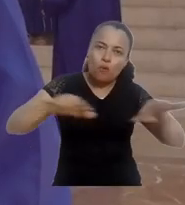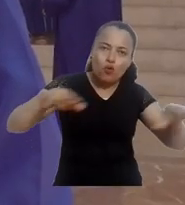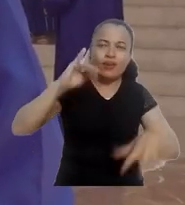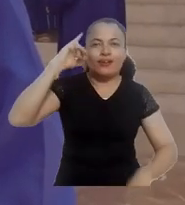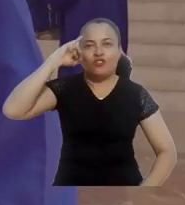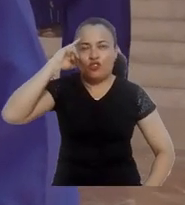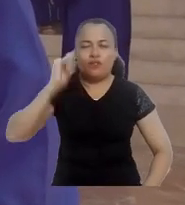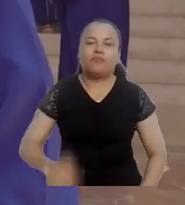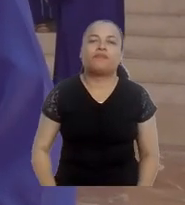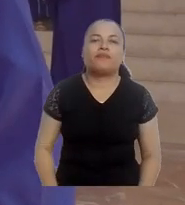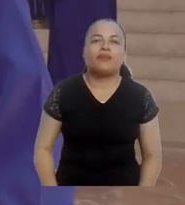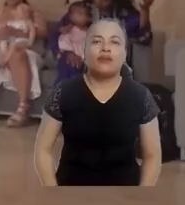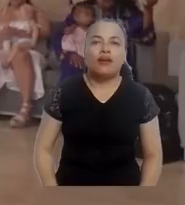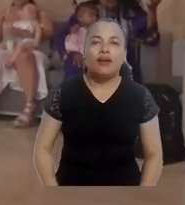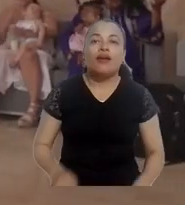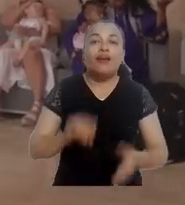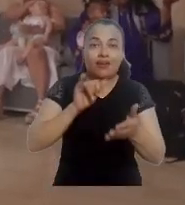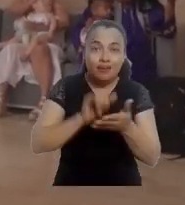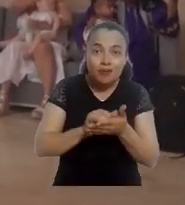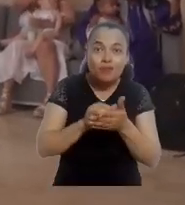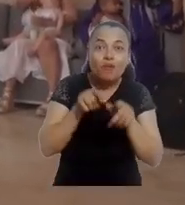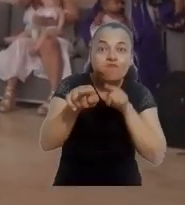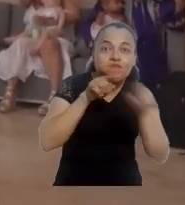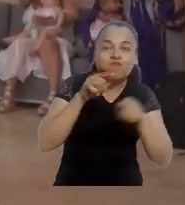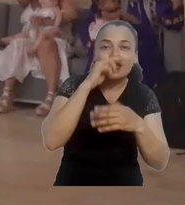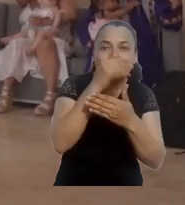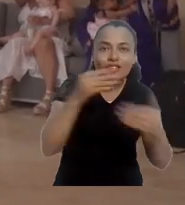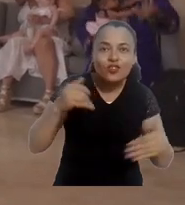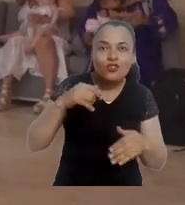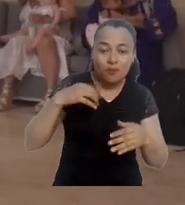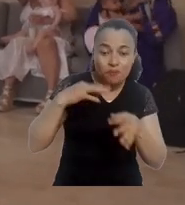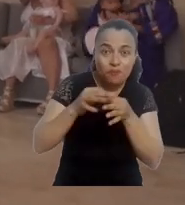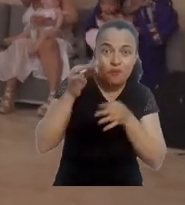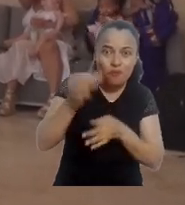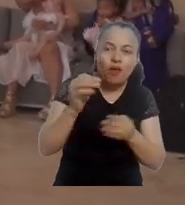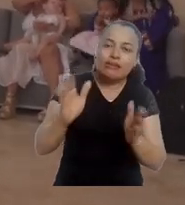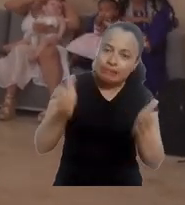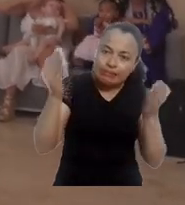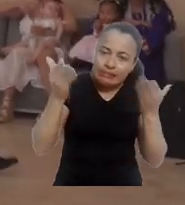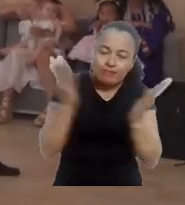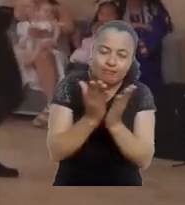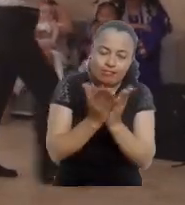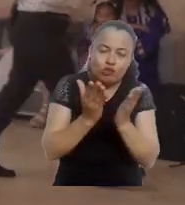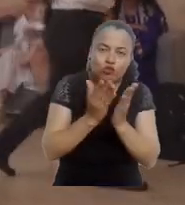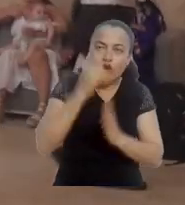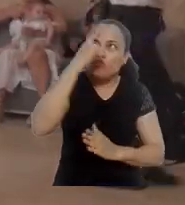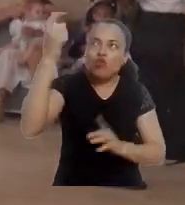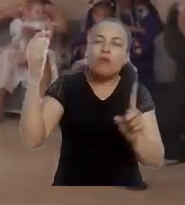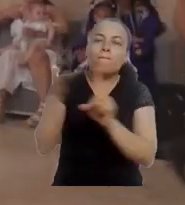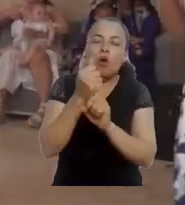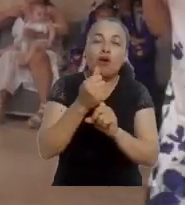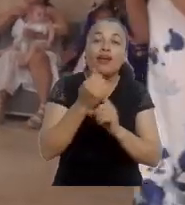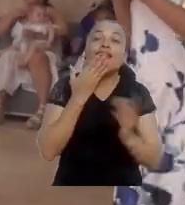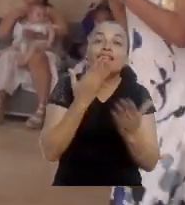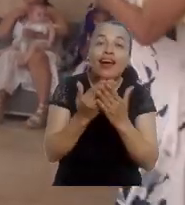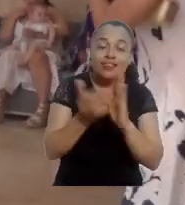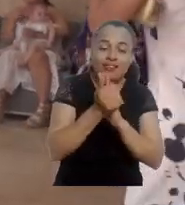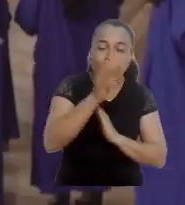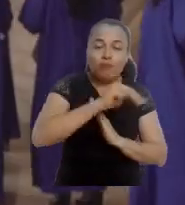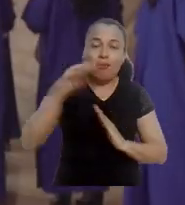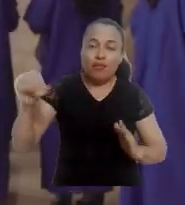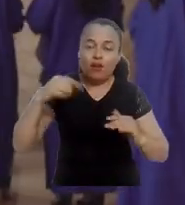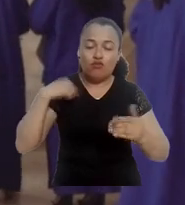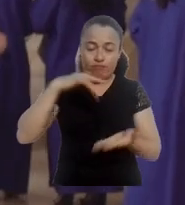Contaduría Pública y Psicología. A los jóvenes de mi municipio los invito a que estudien mucho, que los sueños sí se cumplen y que gracias a Talento Magdalena hoy estoy